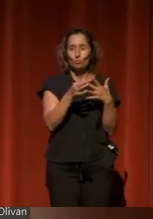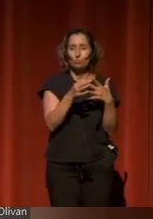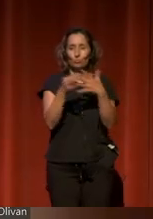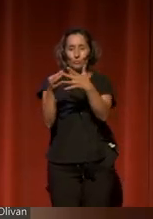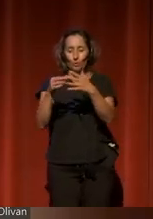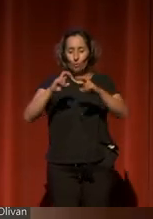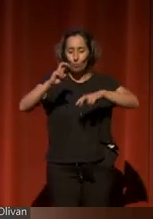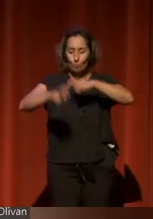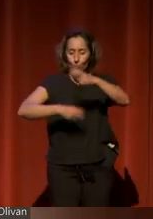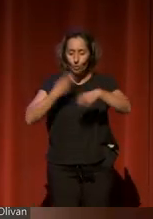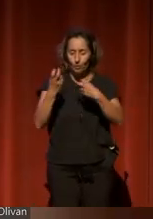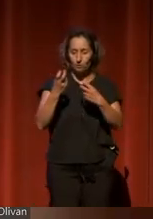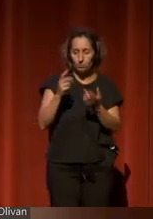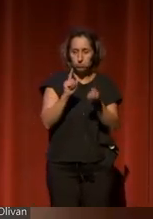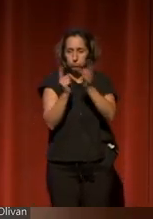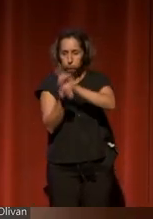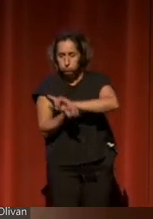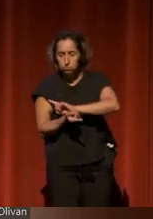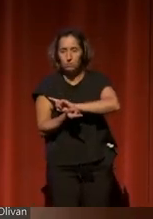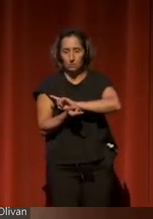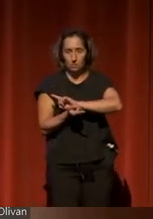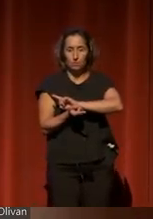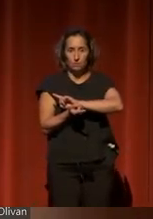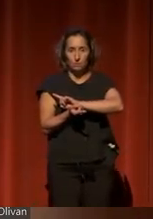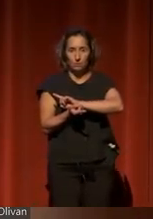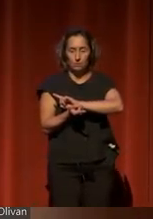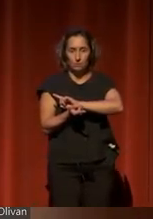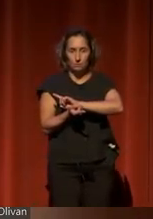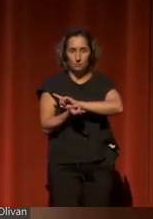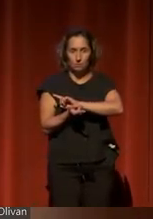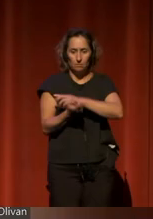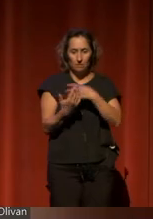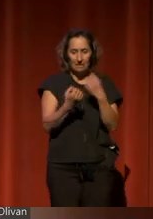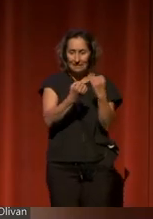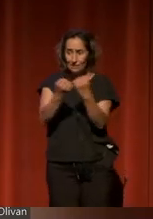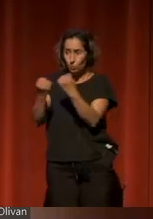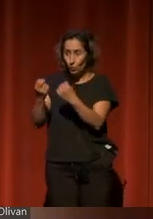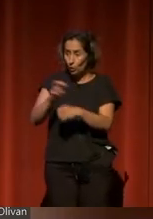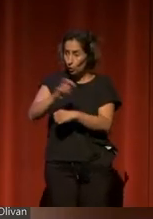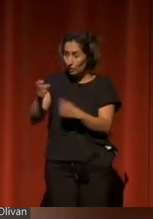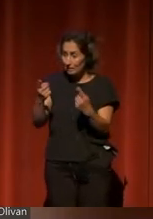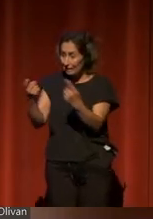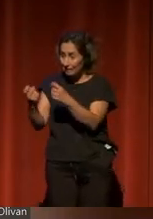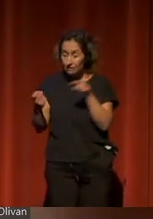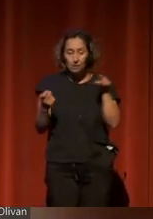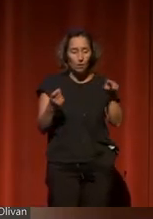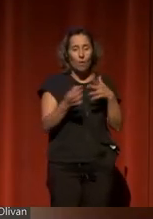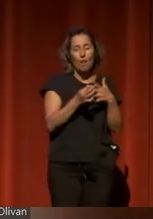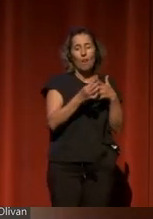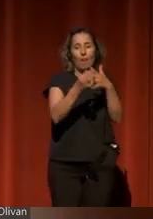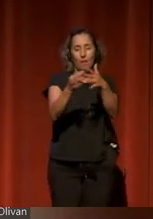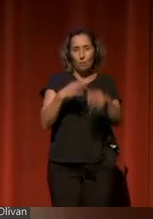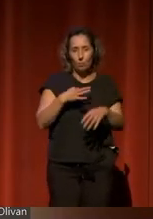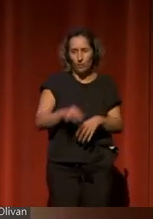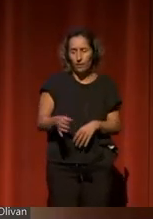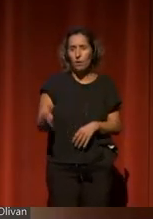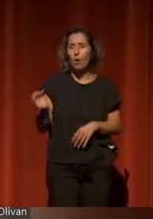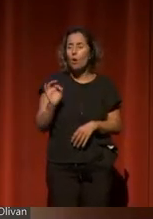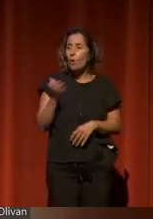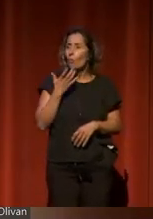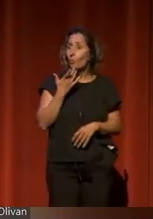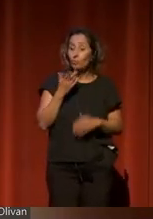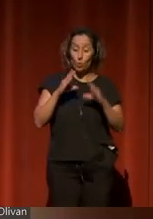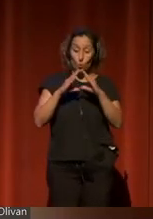esos procesos de innovación y de transformación que necesitan en general el conjunto de las instituciones en España y por ejemplo pues con las universidades estamos